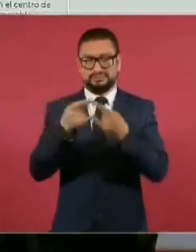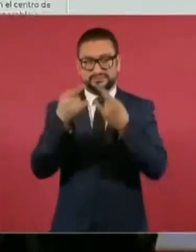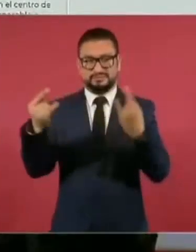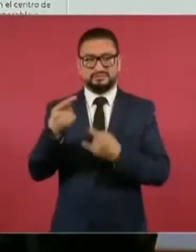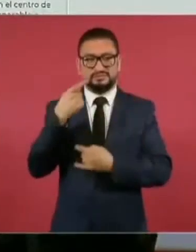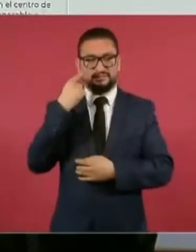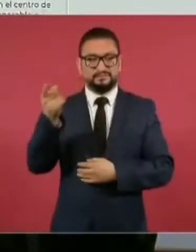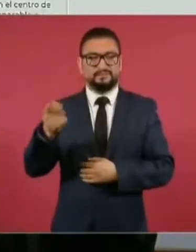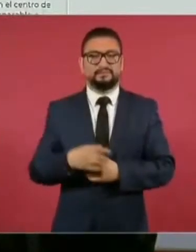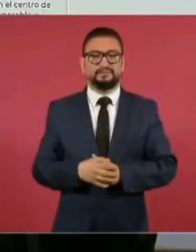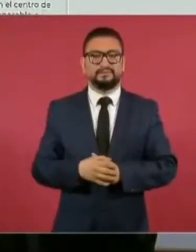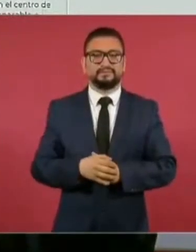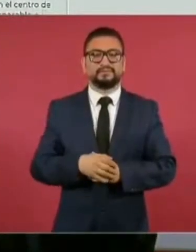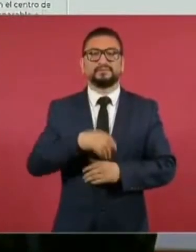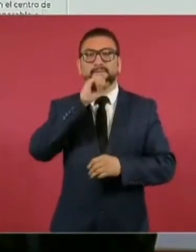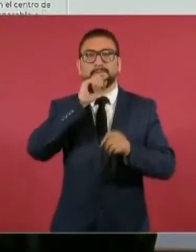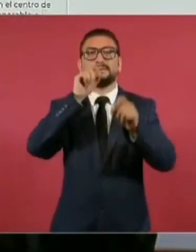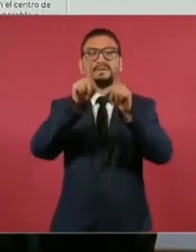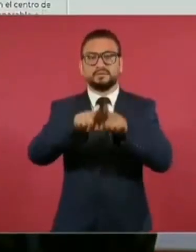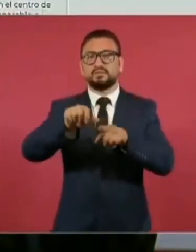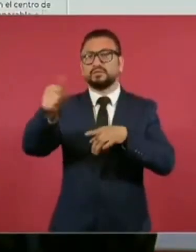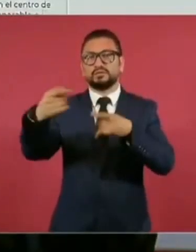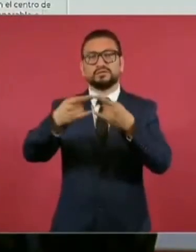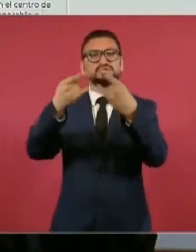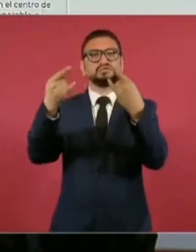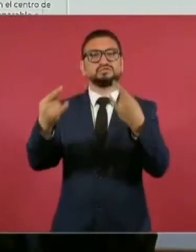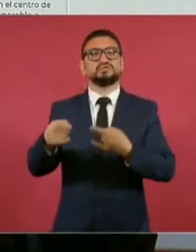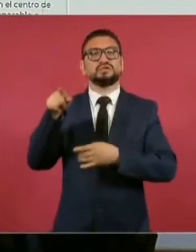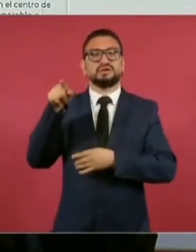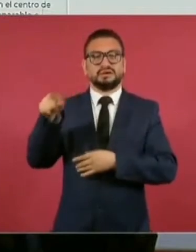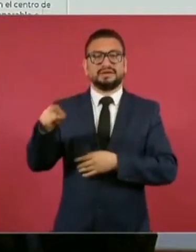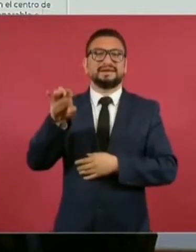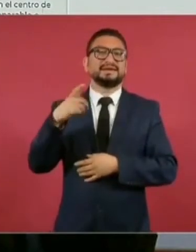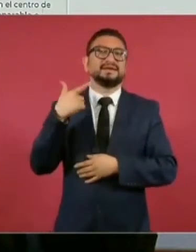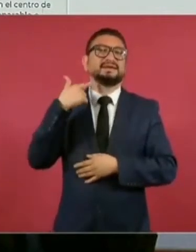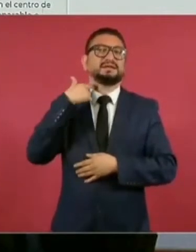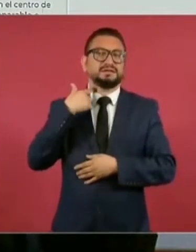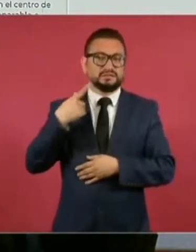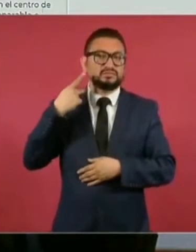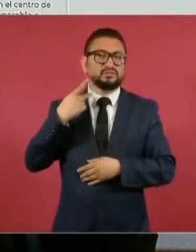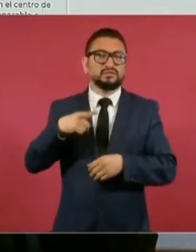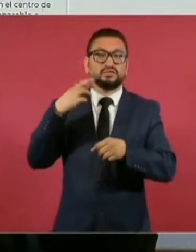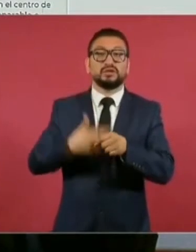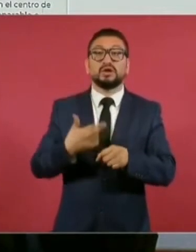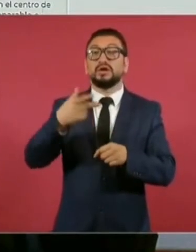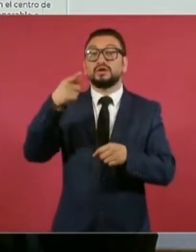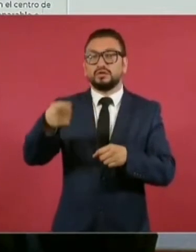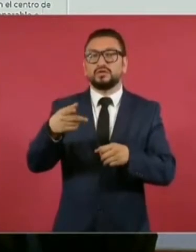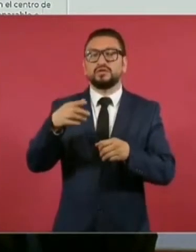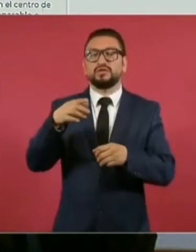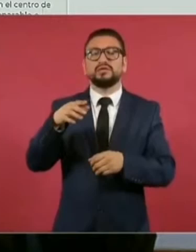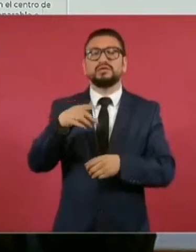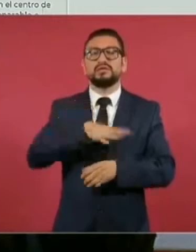También está este otro caso en donde el ex procurador general de la República,